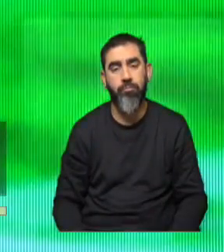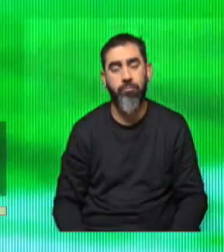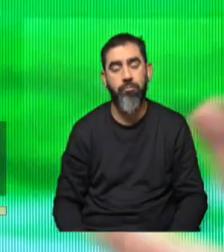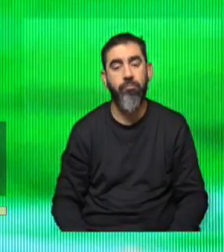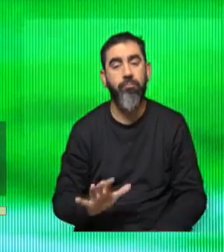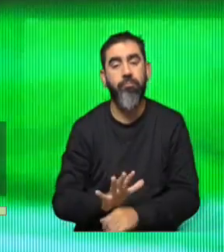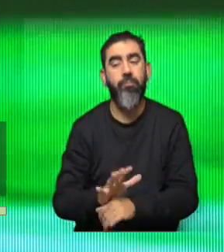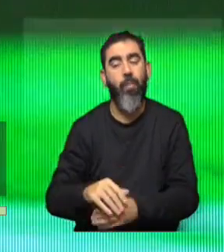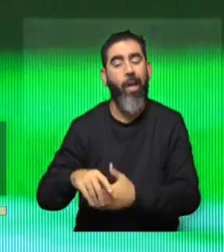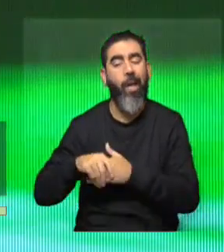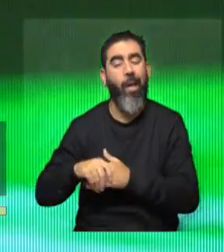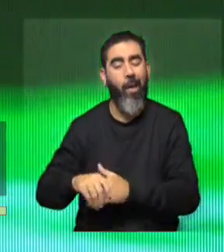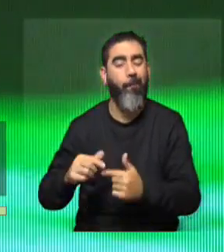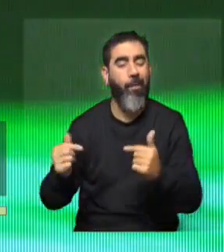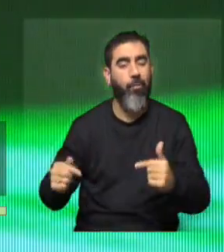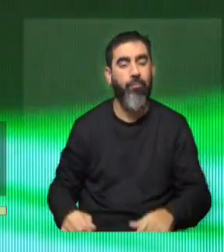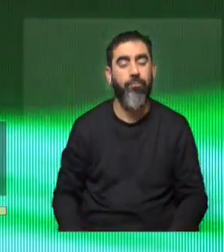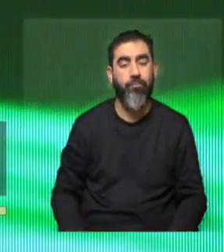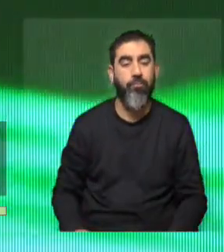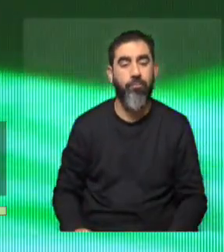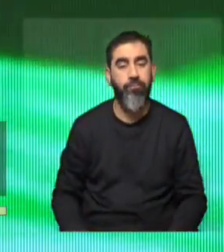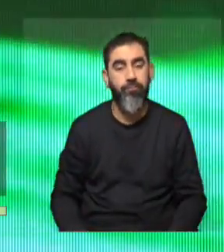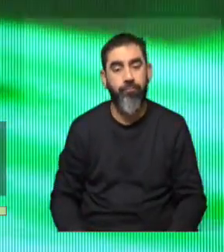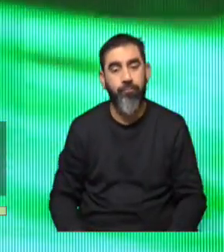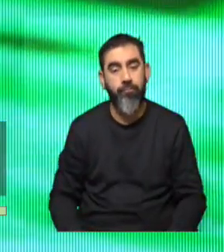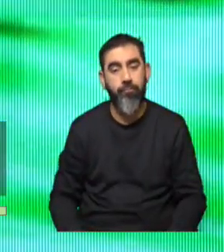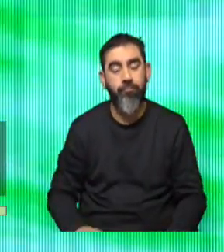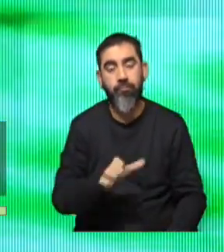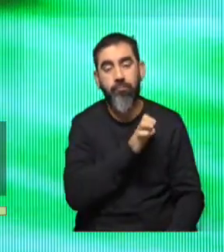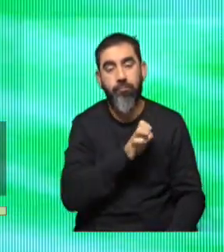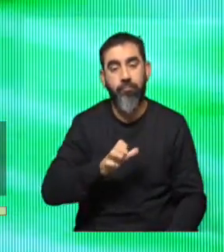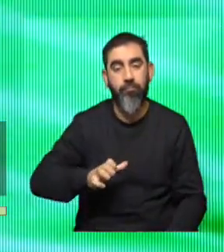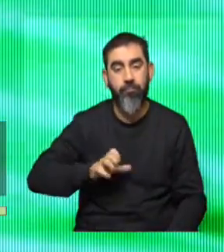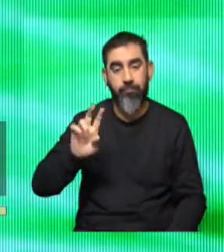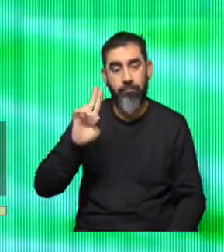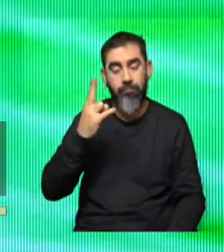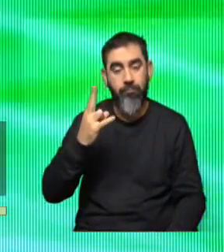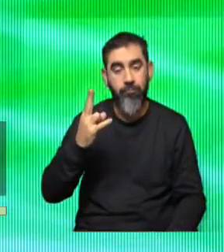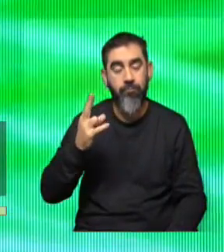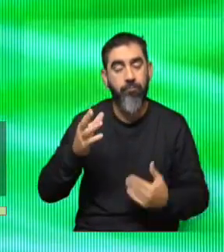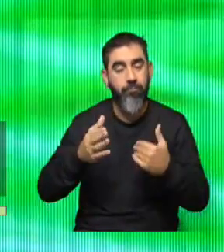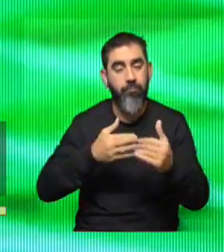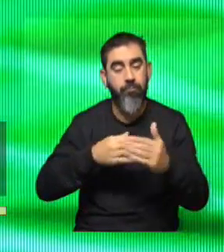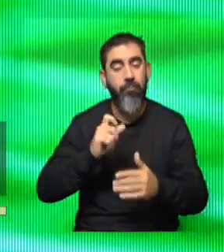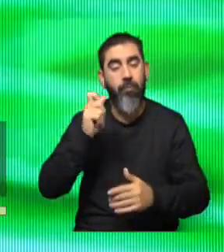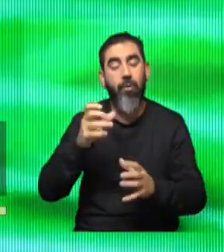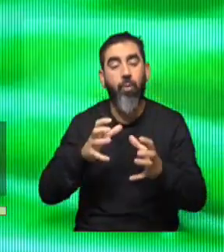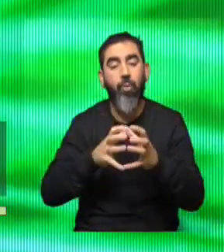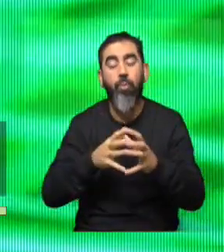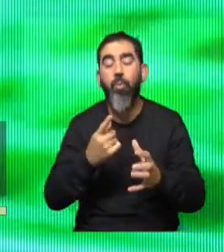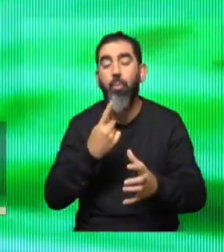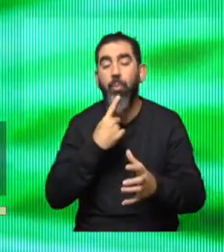de amiguismo bueno el estado uruguayo más allá de quién cuál sea el partido que